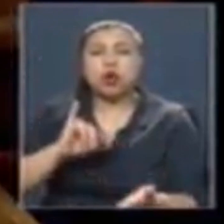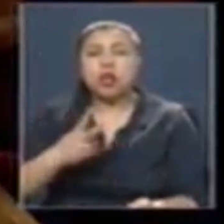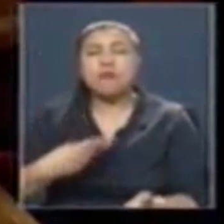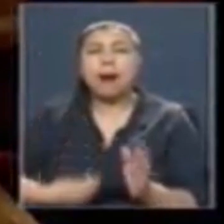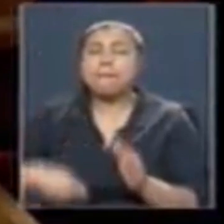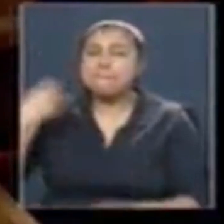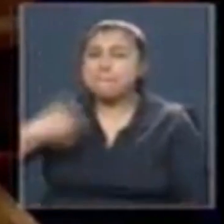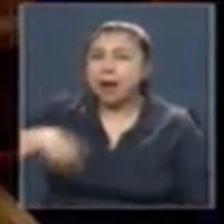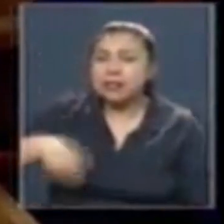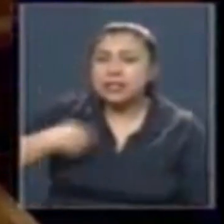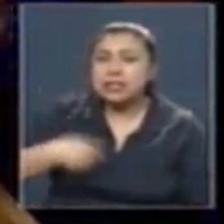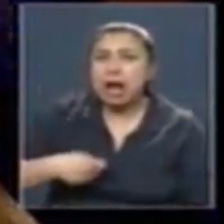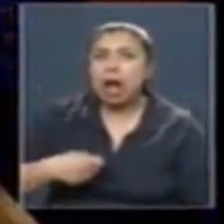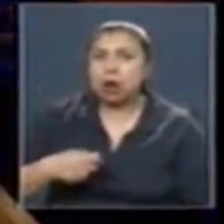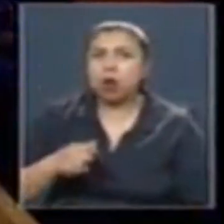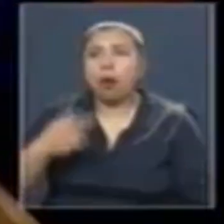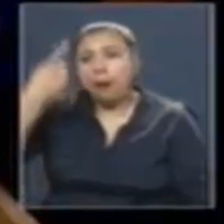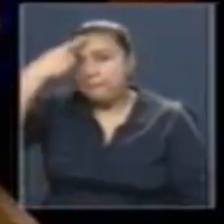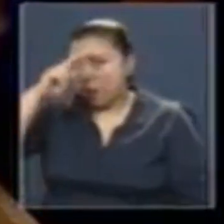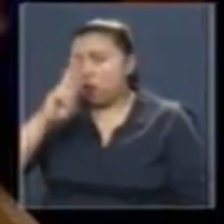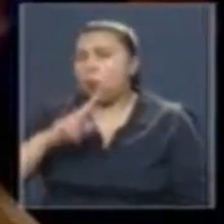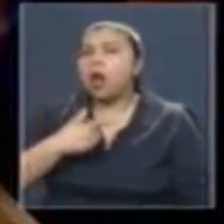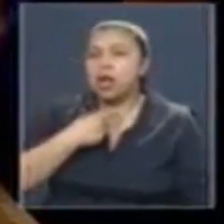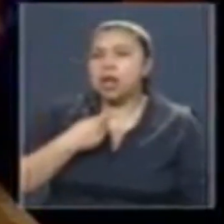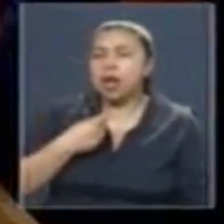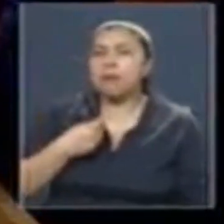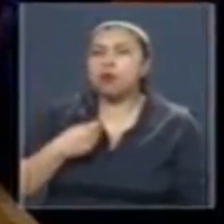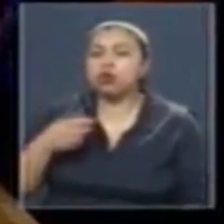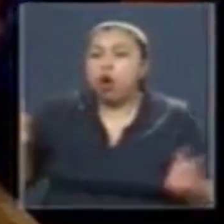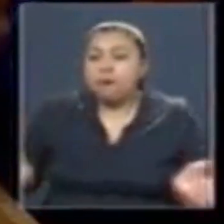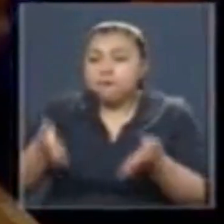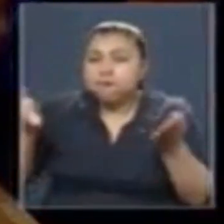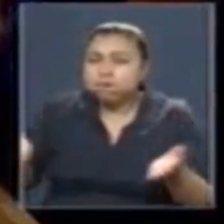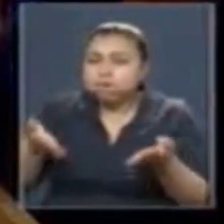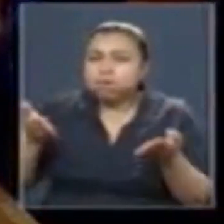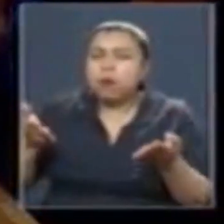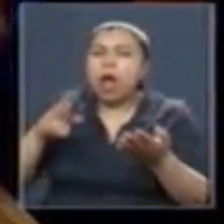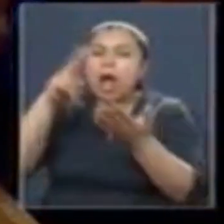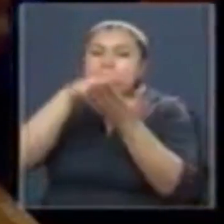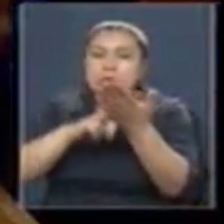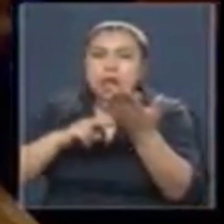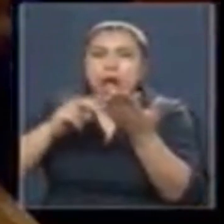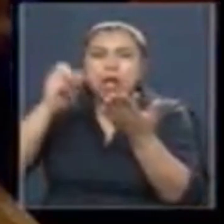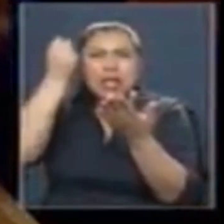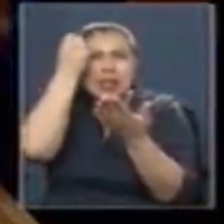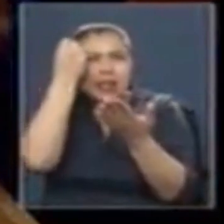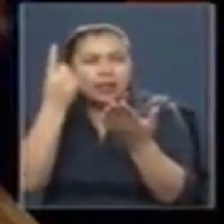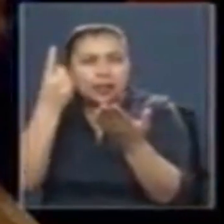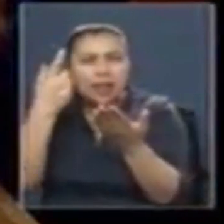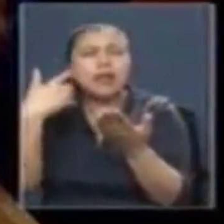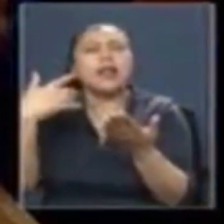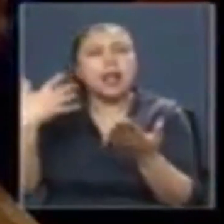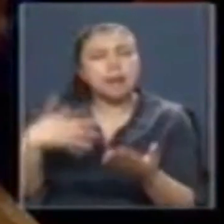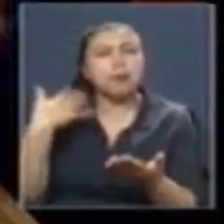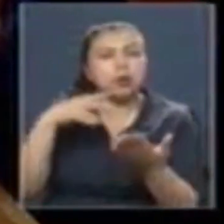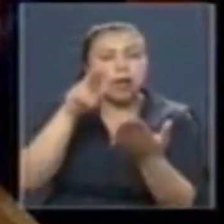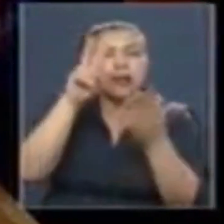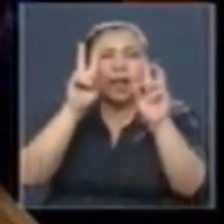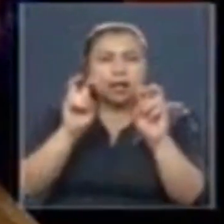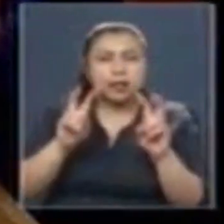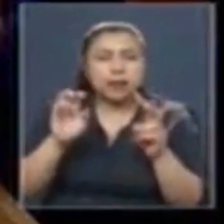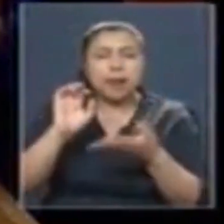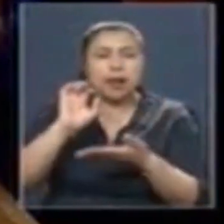queremos fomentar un país más desarrollado donde leer y entender es la clave. En esta materia, el Estado